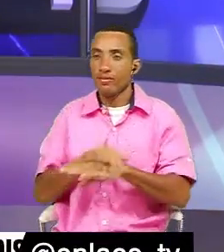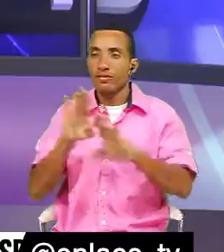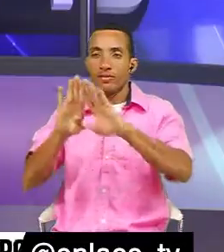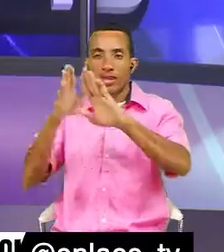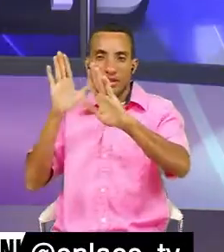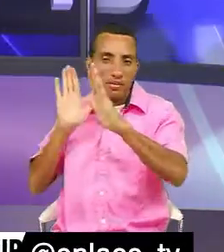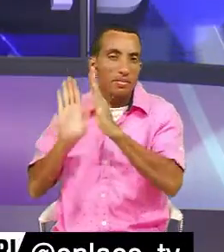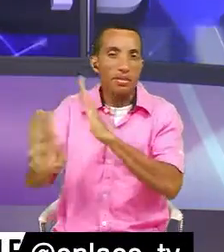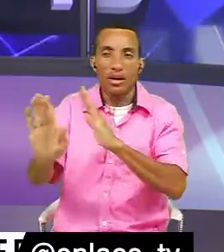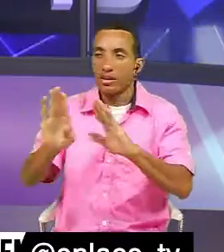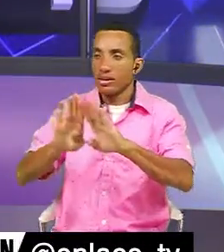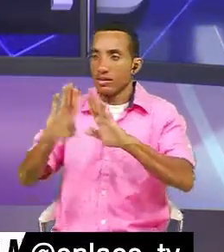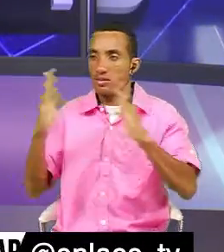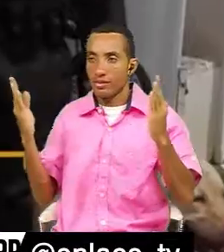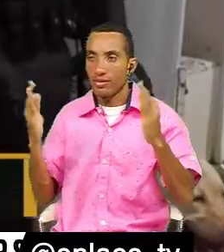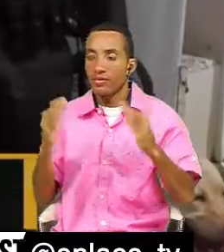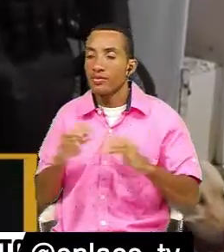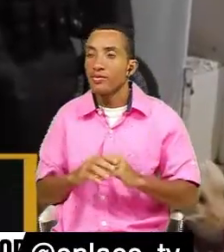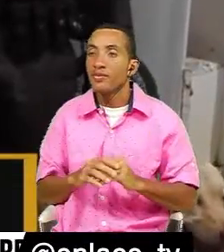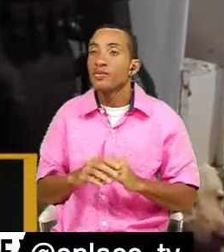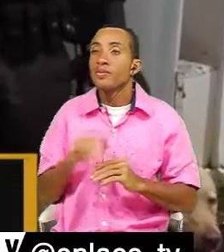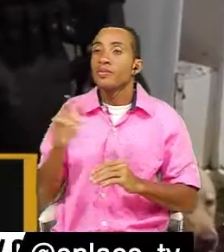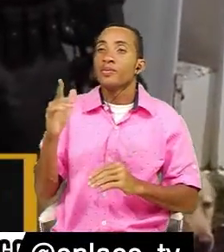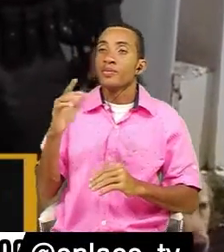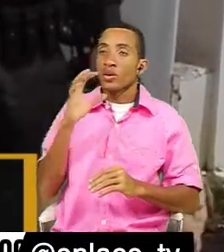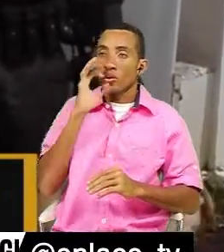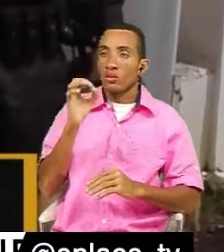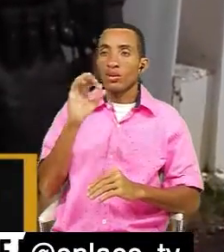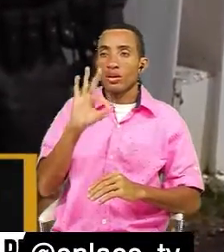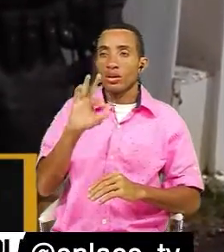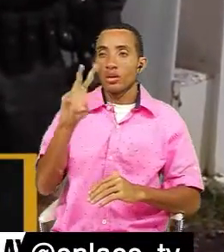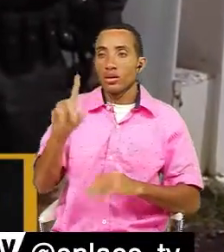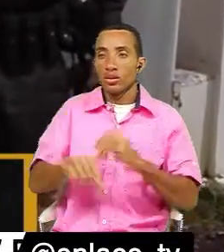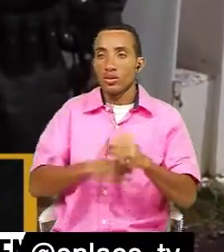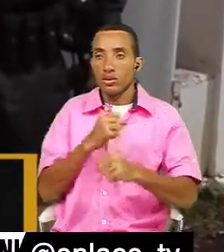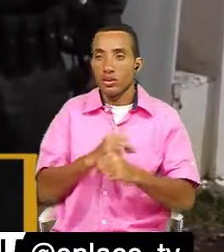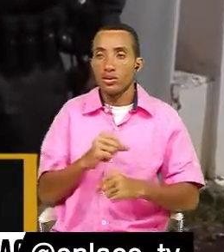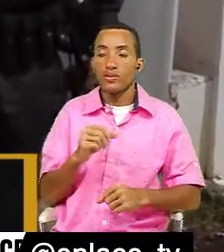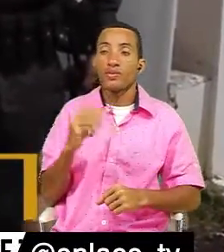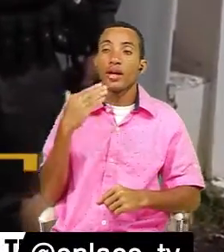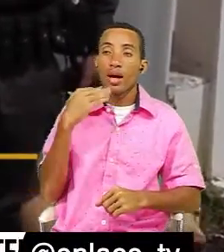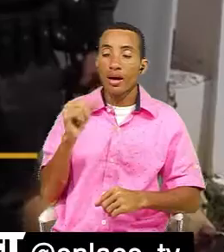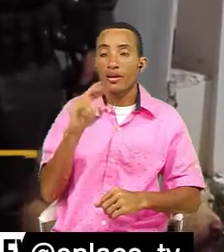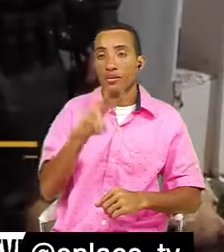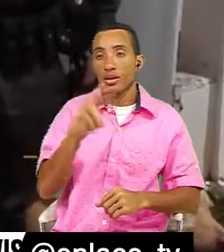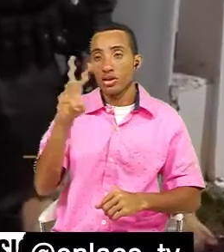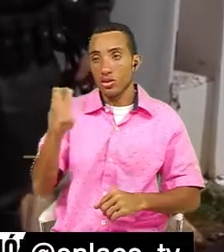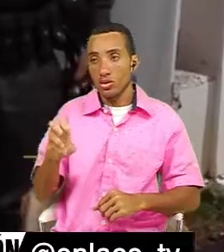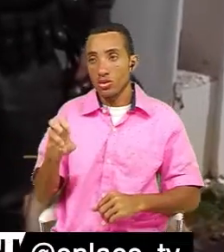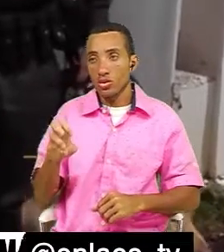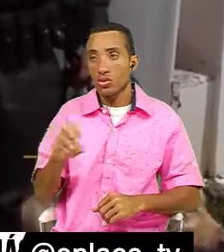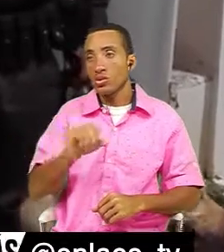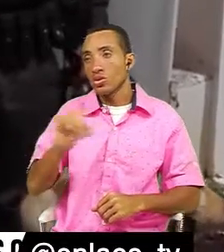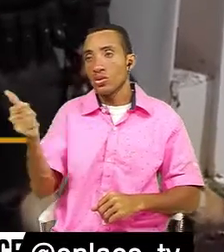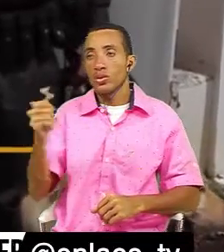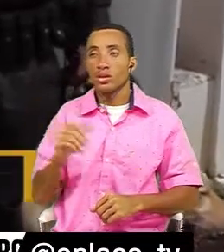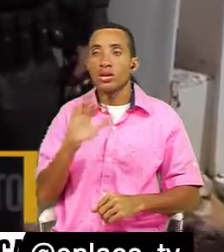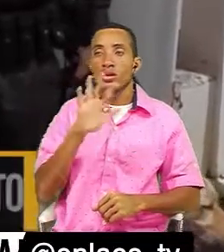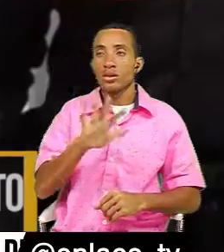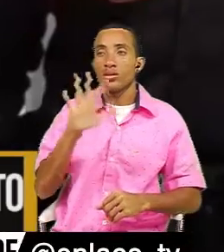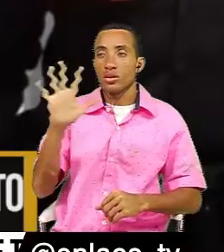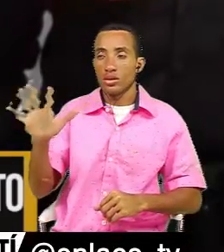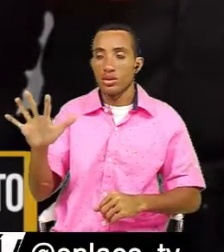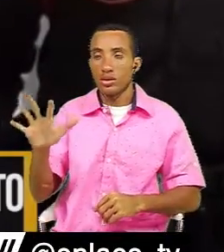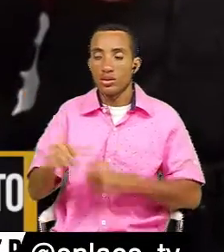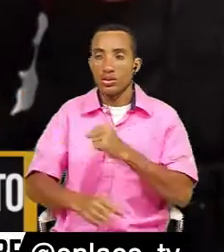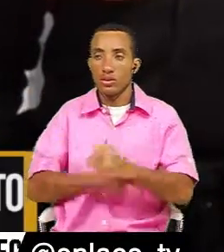1 de la ciudad. Alias Cristian, de 31 años, La Flaca, de 28, y una mujer conocida como Chuchi, de 55 años de edad,